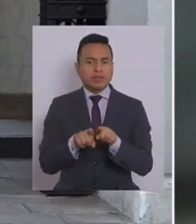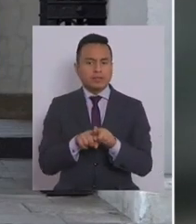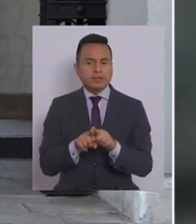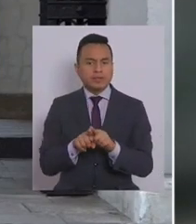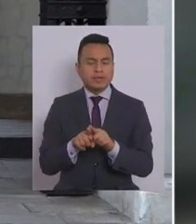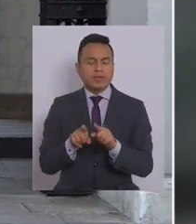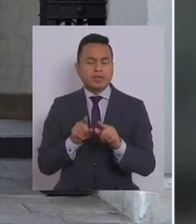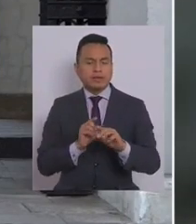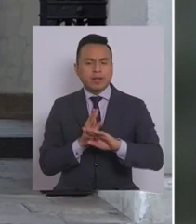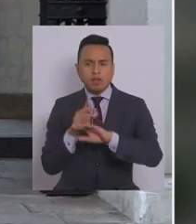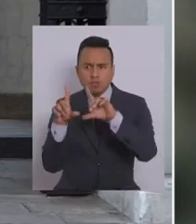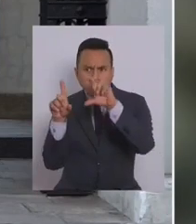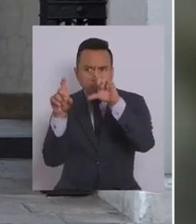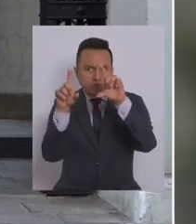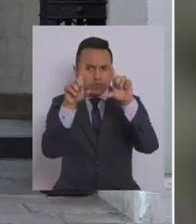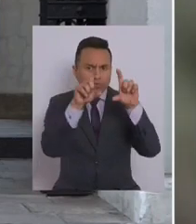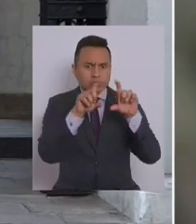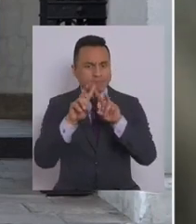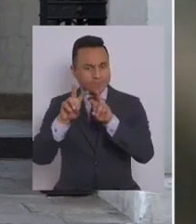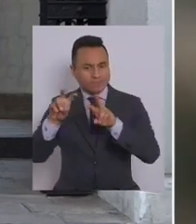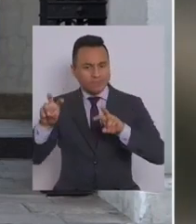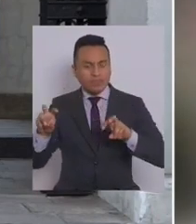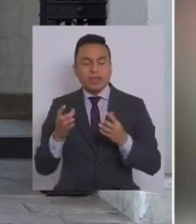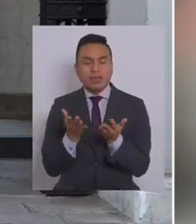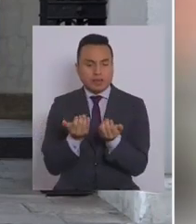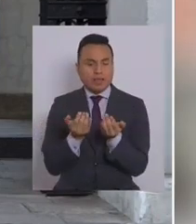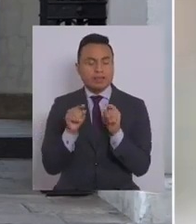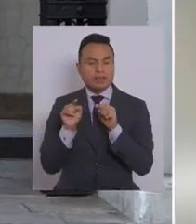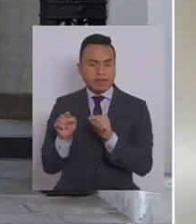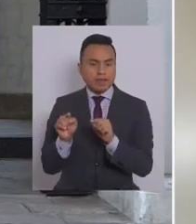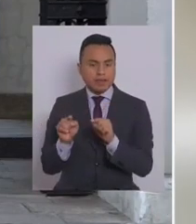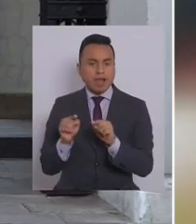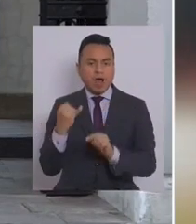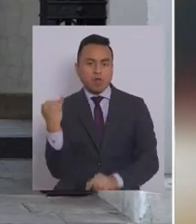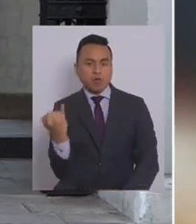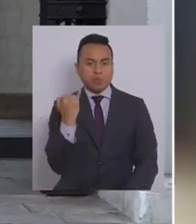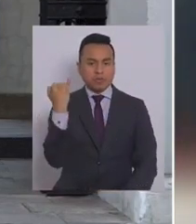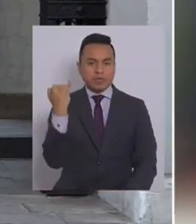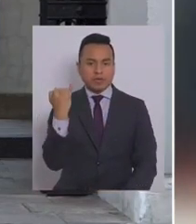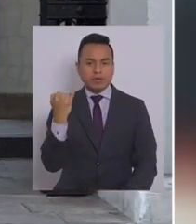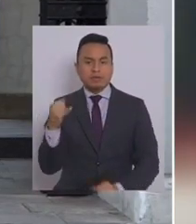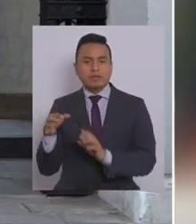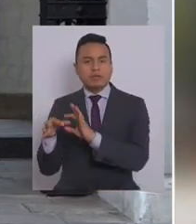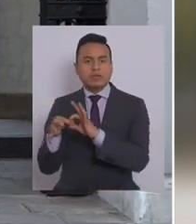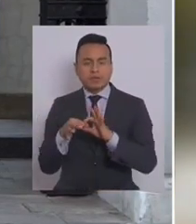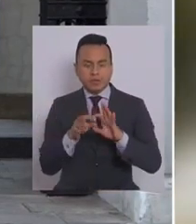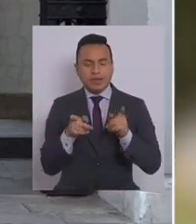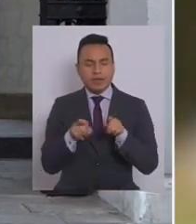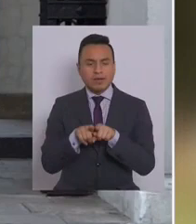estar sacando fotografías y requieren cierta autonomía.